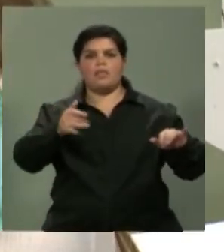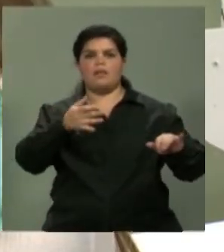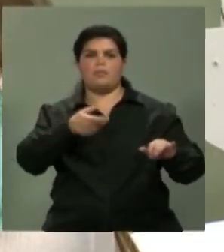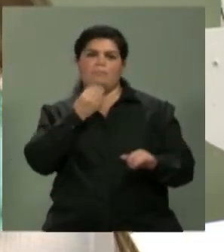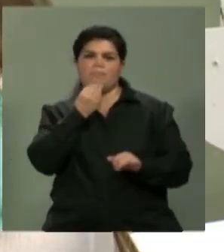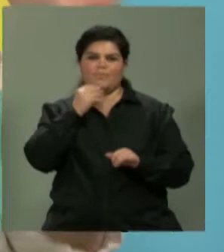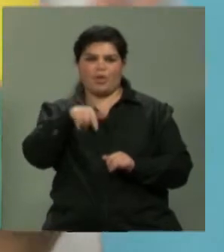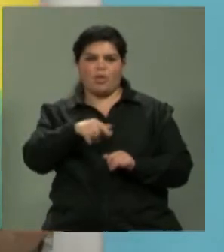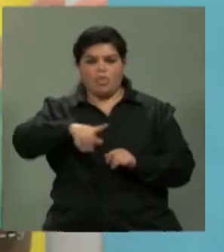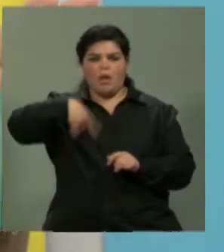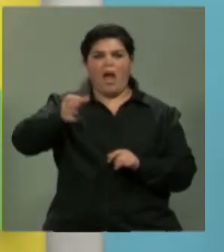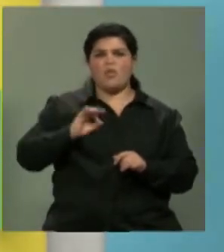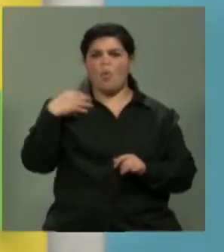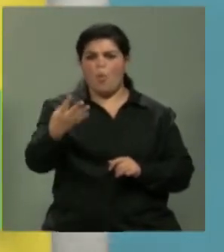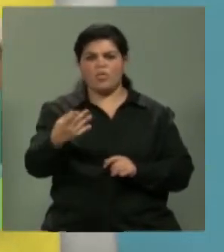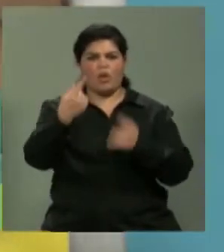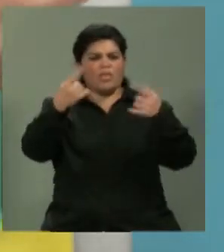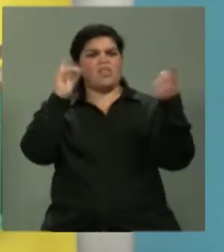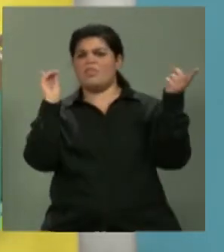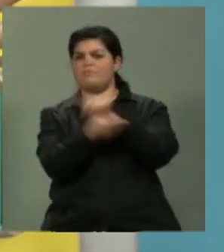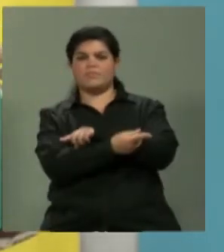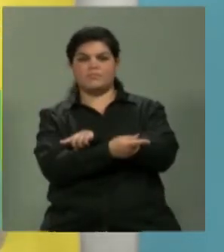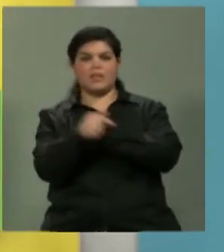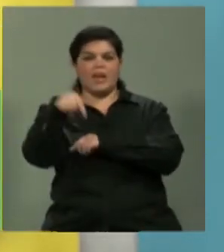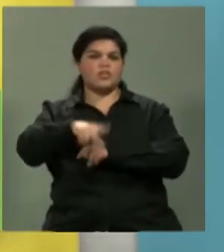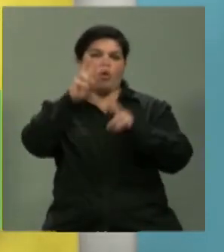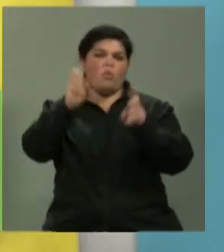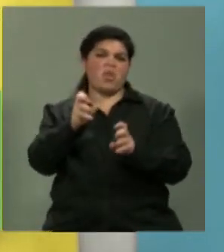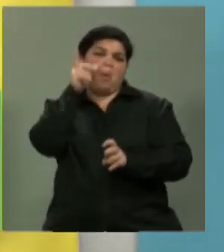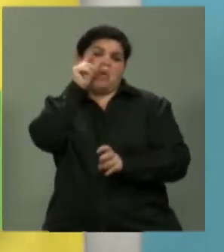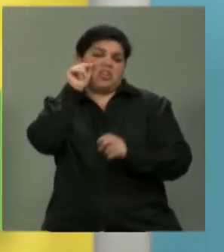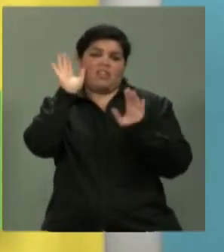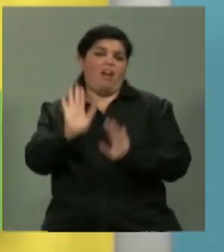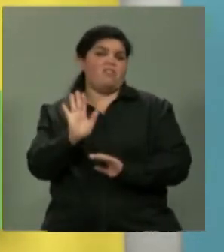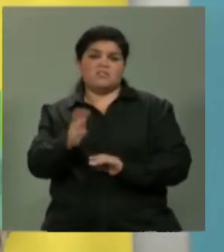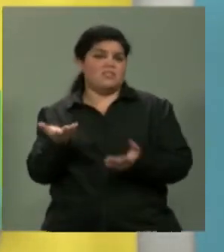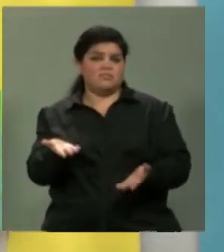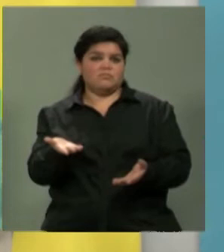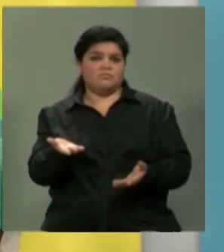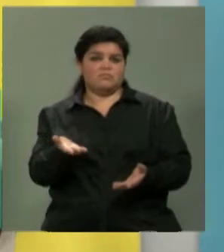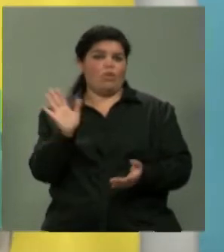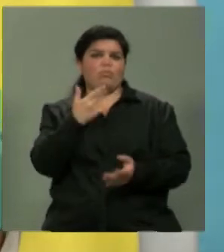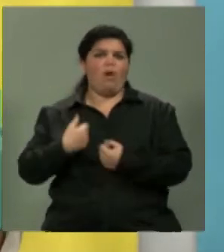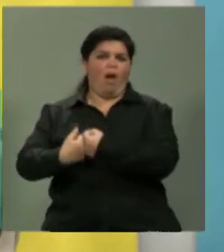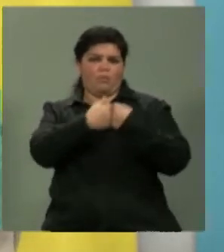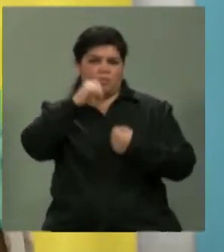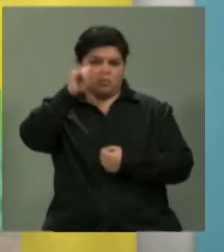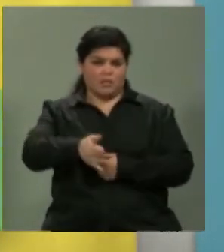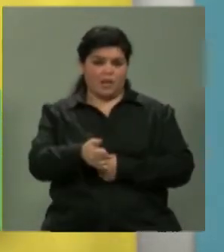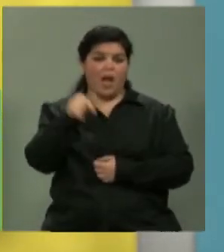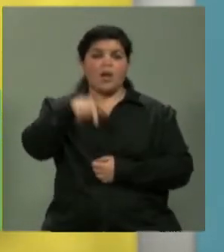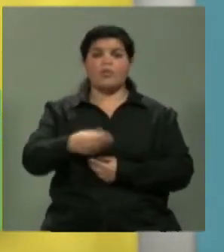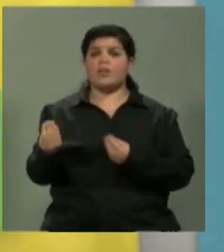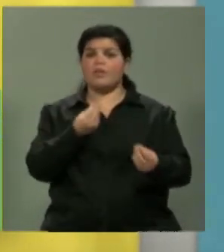presente de nuevo, capaz que te dice otra cosa. Eso es el transversalismo politiquero. Entonces, creo que en eso estamos muchos de acuerdo. Hay que ver qué hacemos con